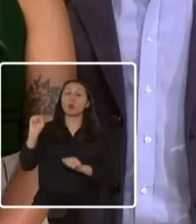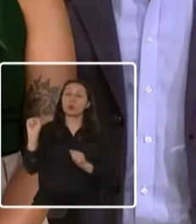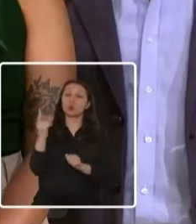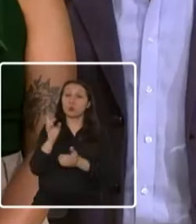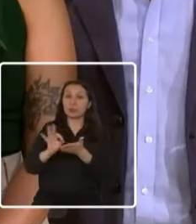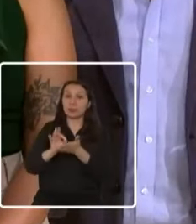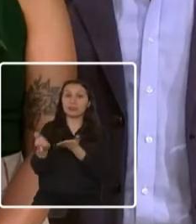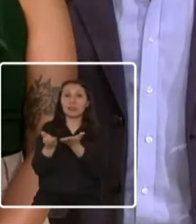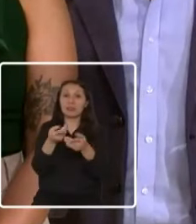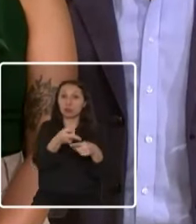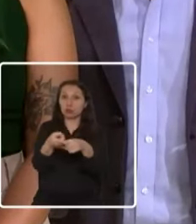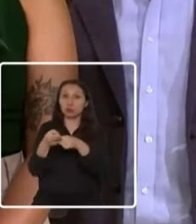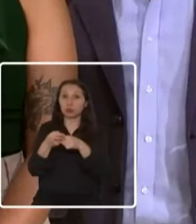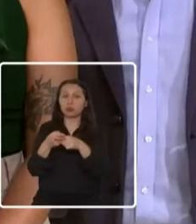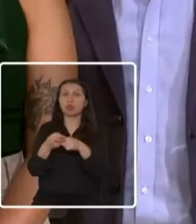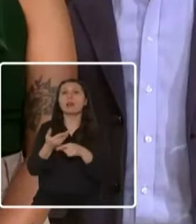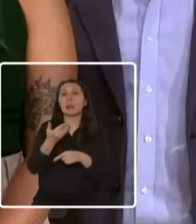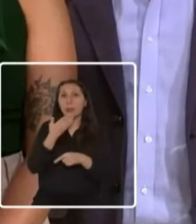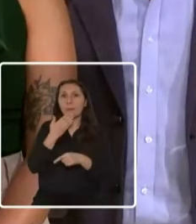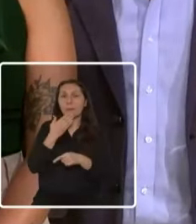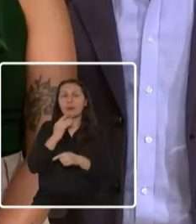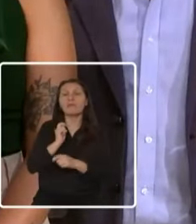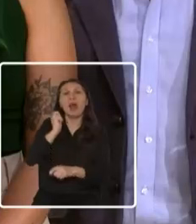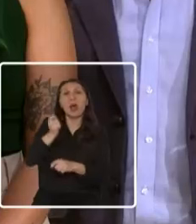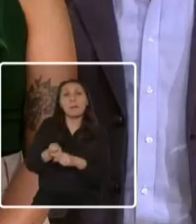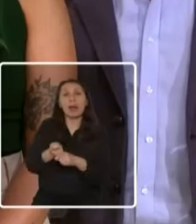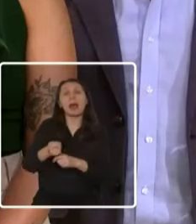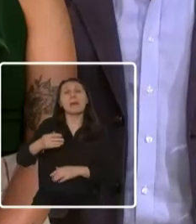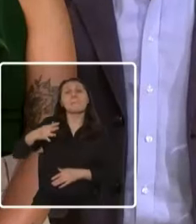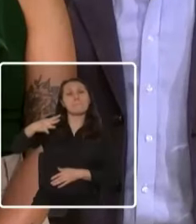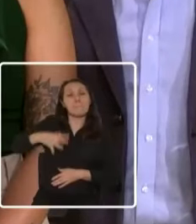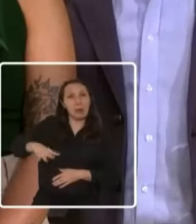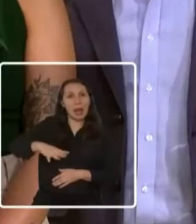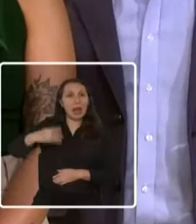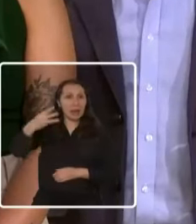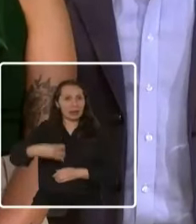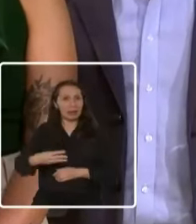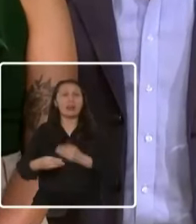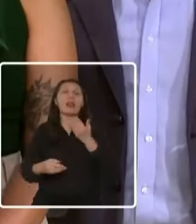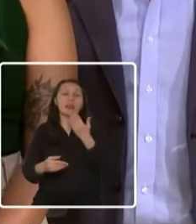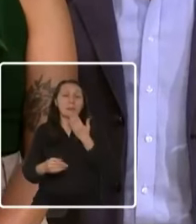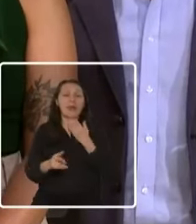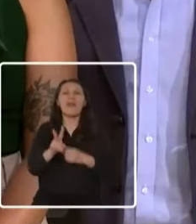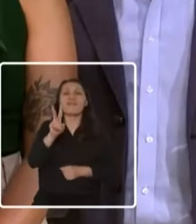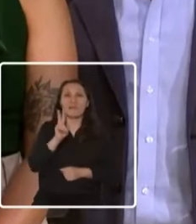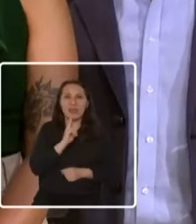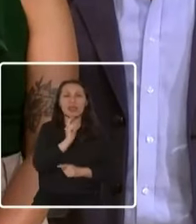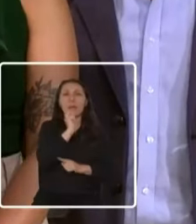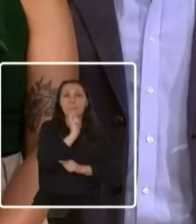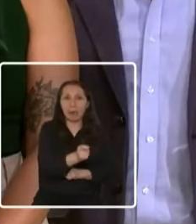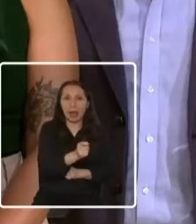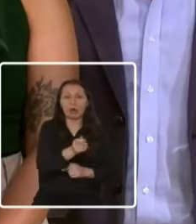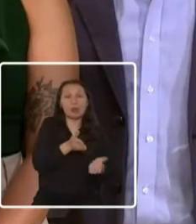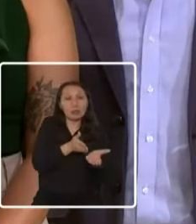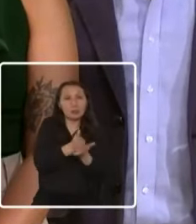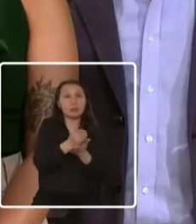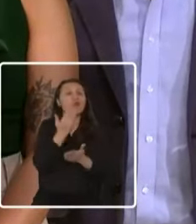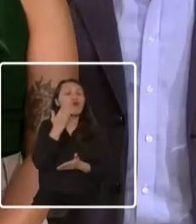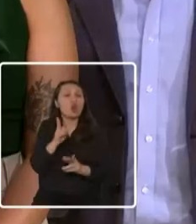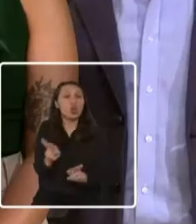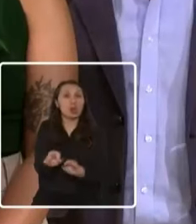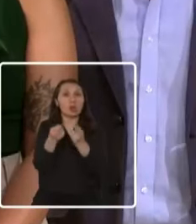Servicios Sociales que se va a pagar los días martes y viernes. Vamos a iniciar el pago